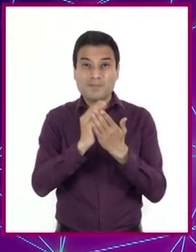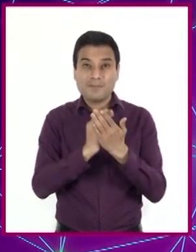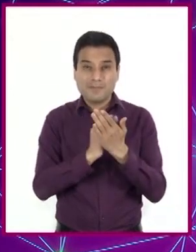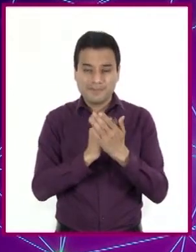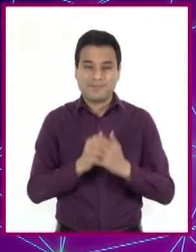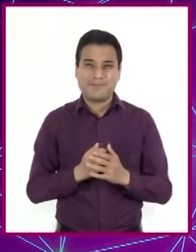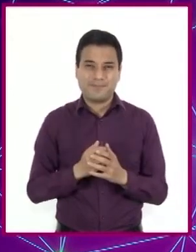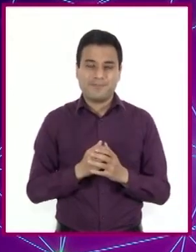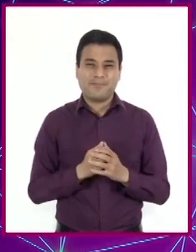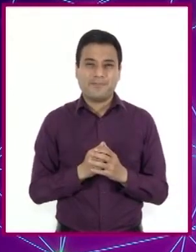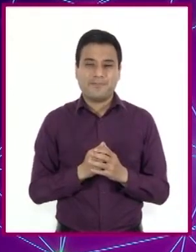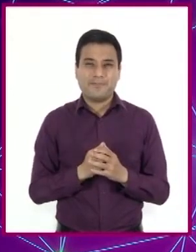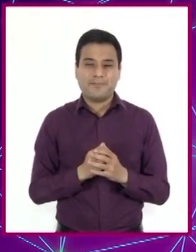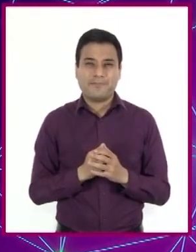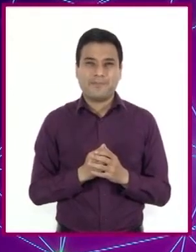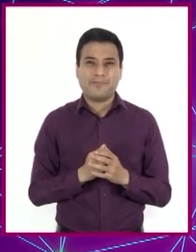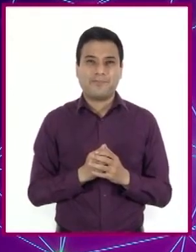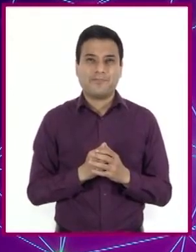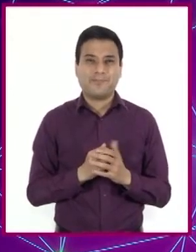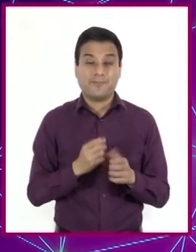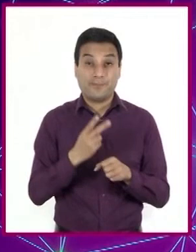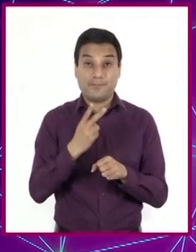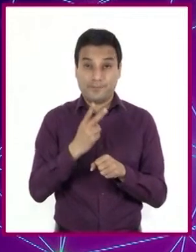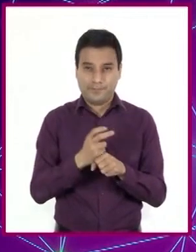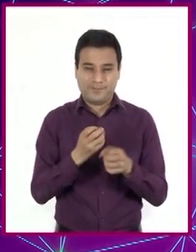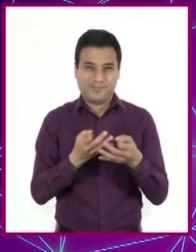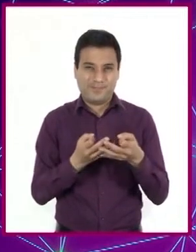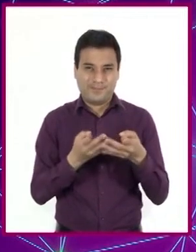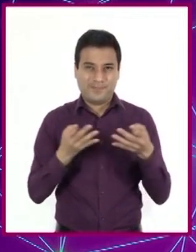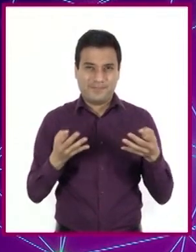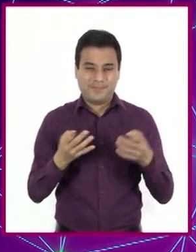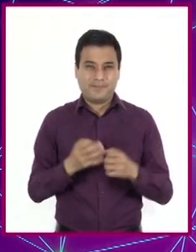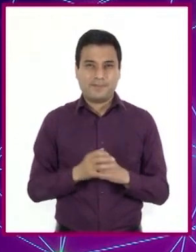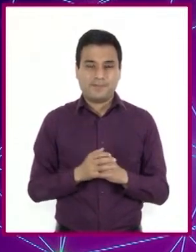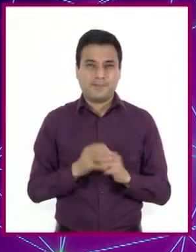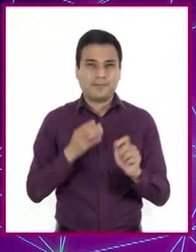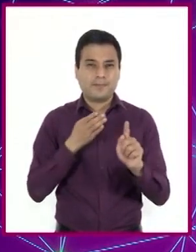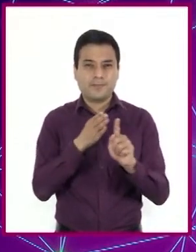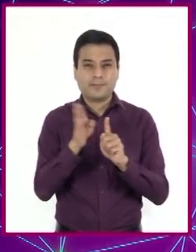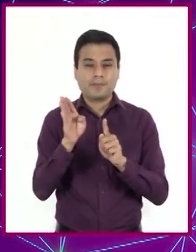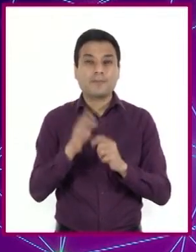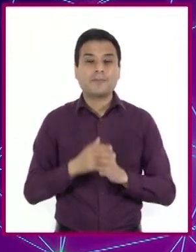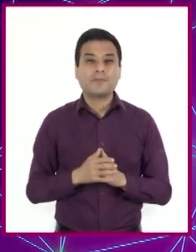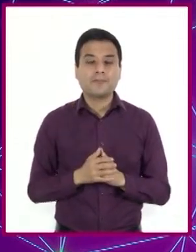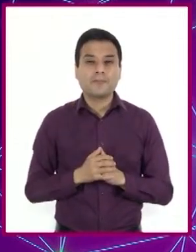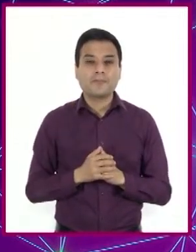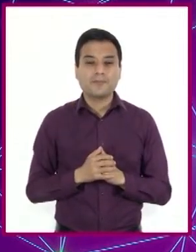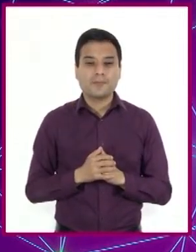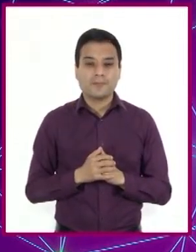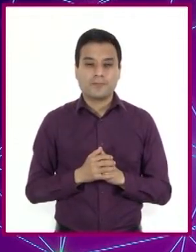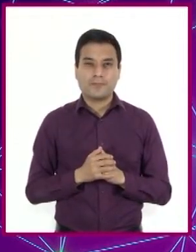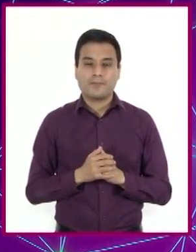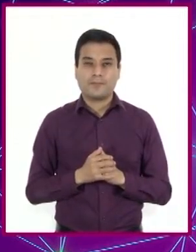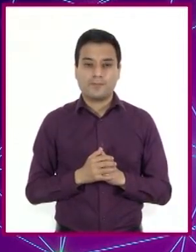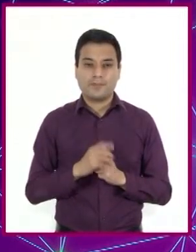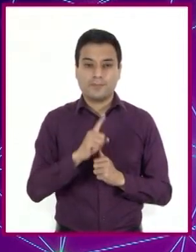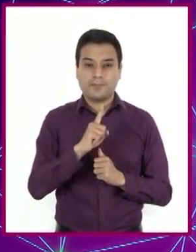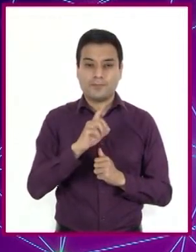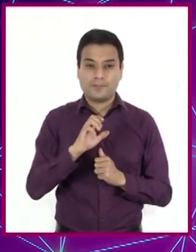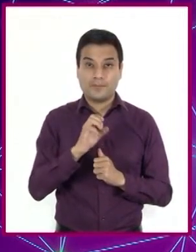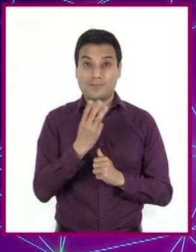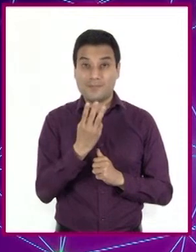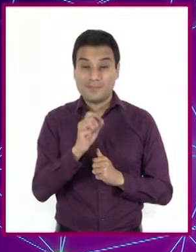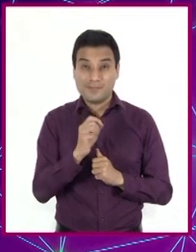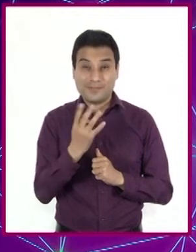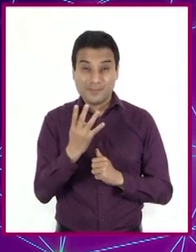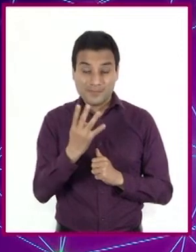mes pasado. En el segundo terreno, la desviación con respecto a la media es muy grande,